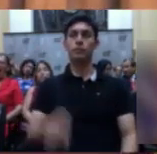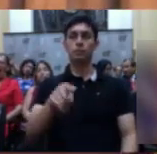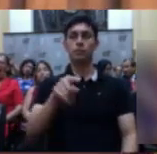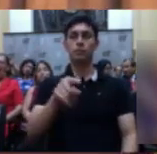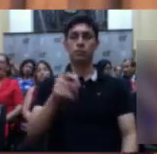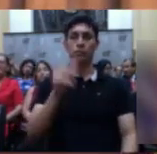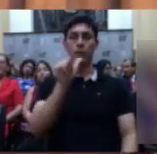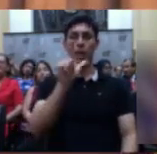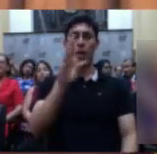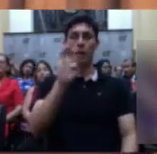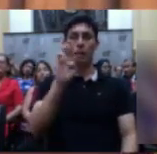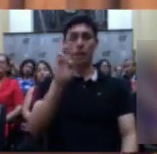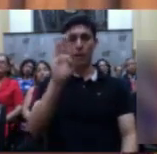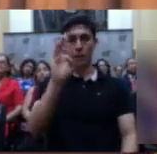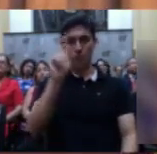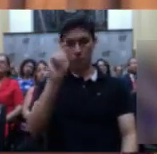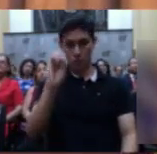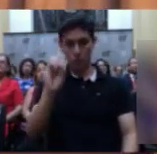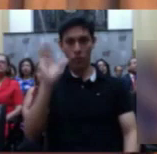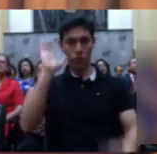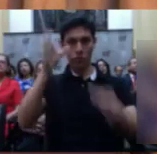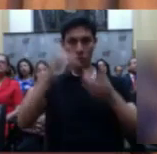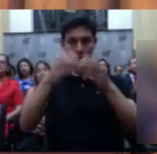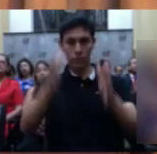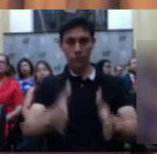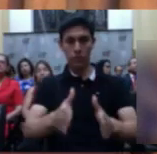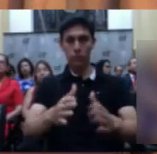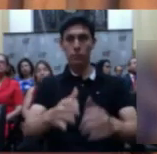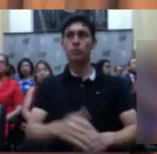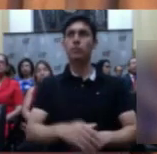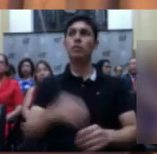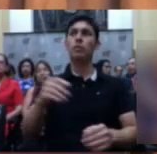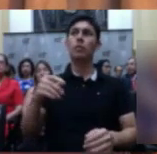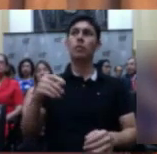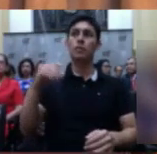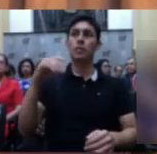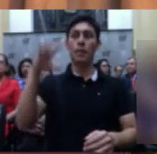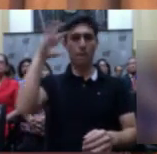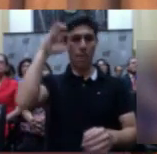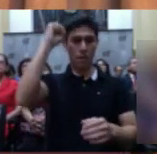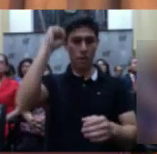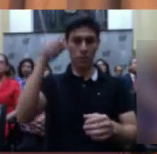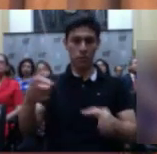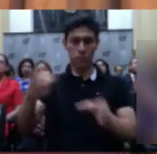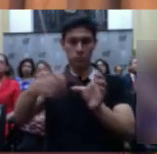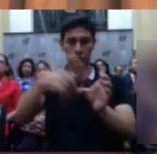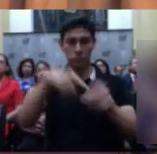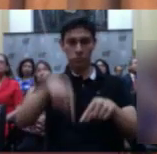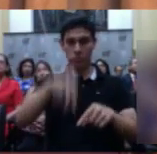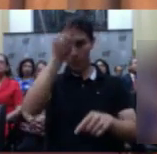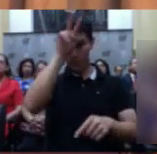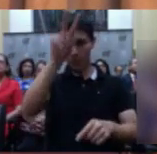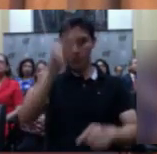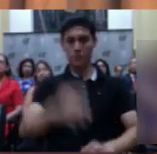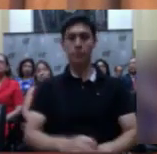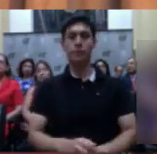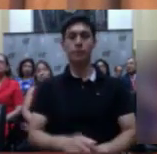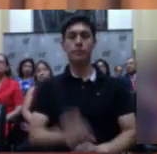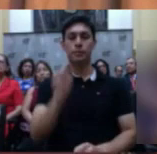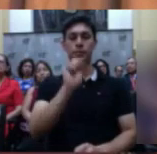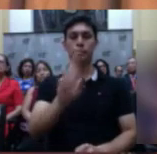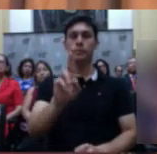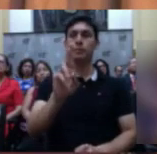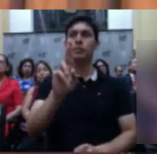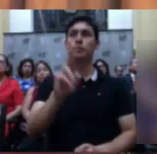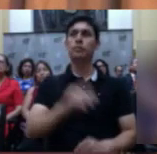República, señores embajadores y miembros del cuerpo diplomático acreditados en el Perú, señor Javier